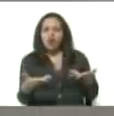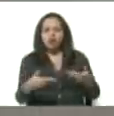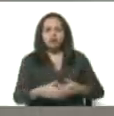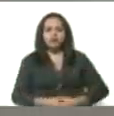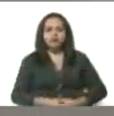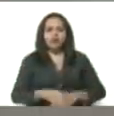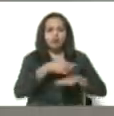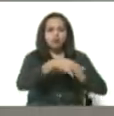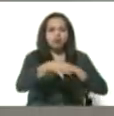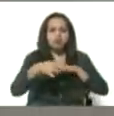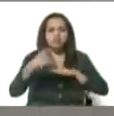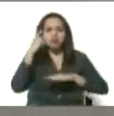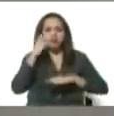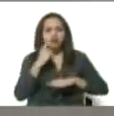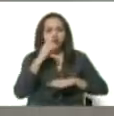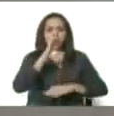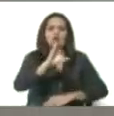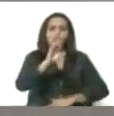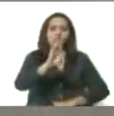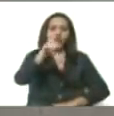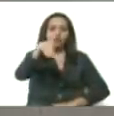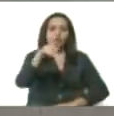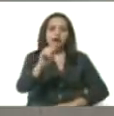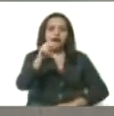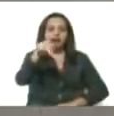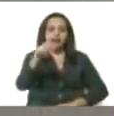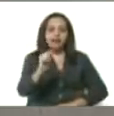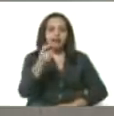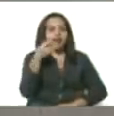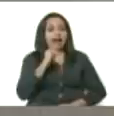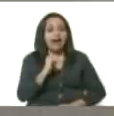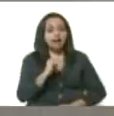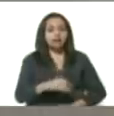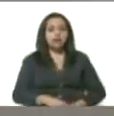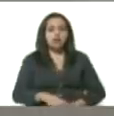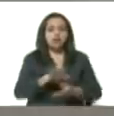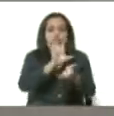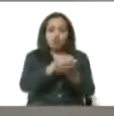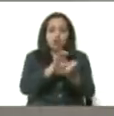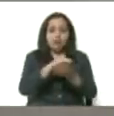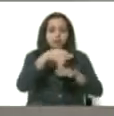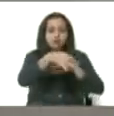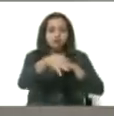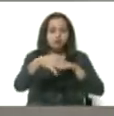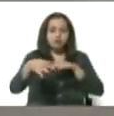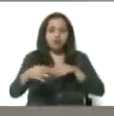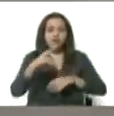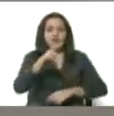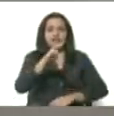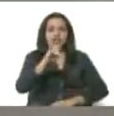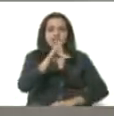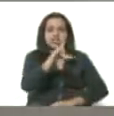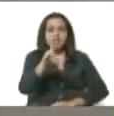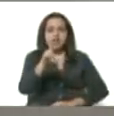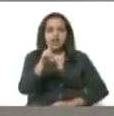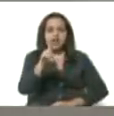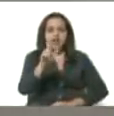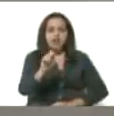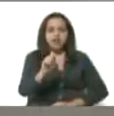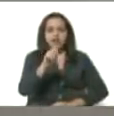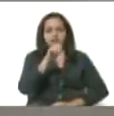está el municipio Sucre de Cumaná, está Nueva Esparta, el municipio Villalba, es decir, Isla de